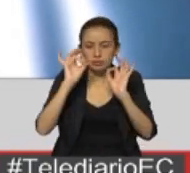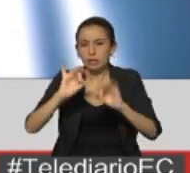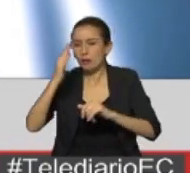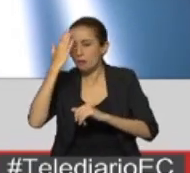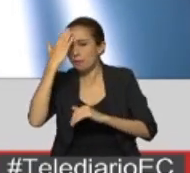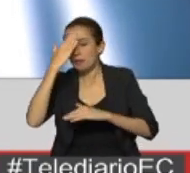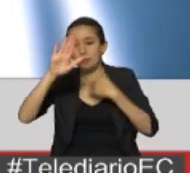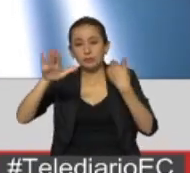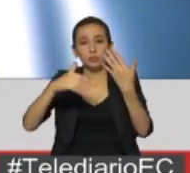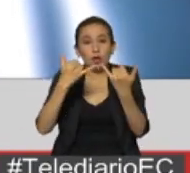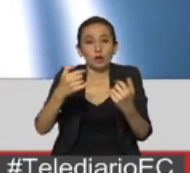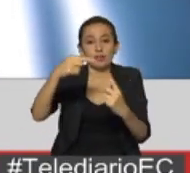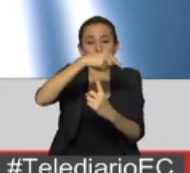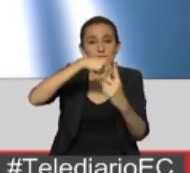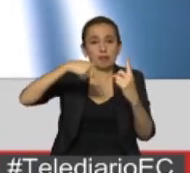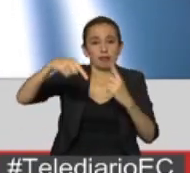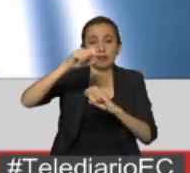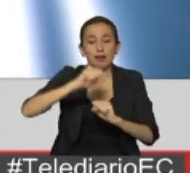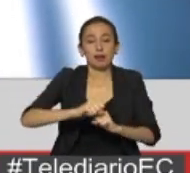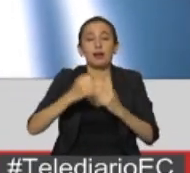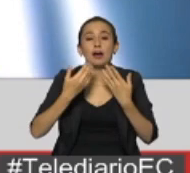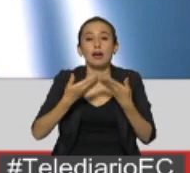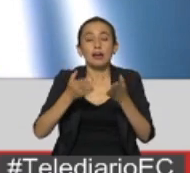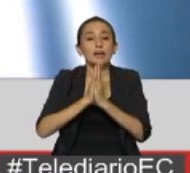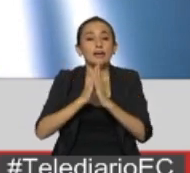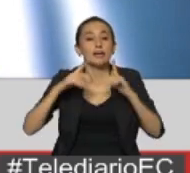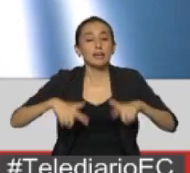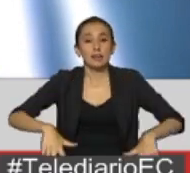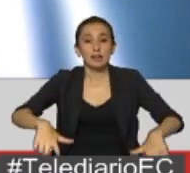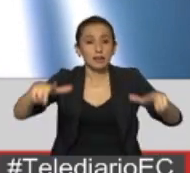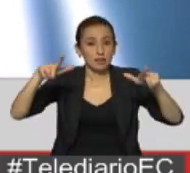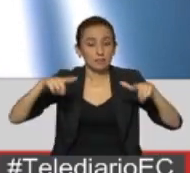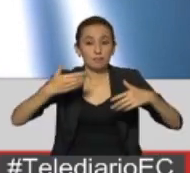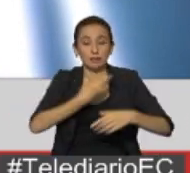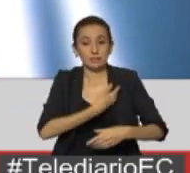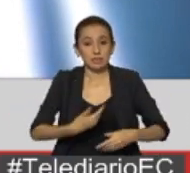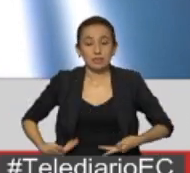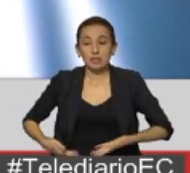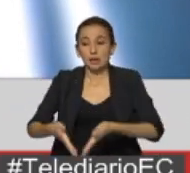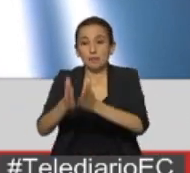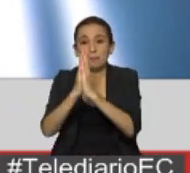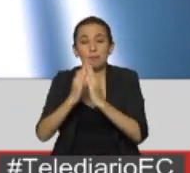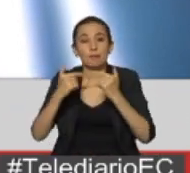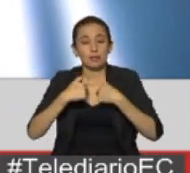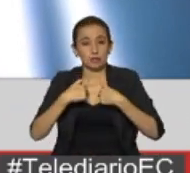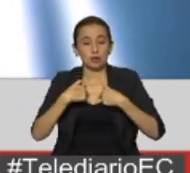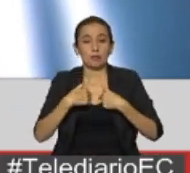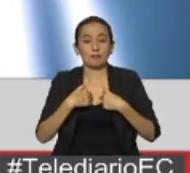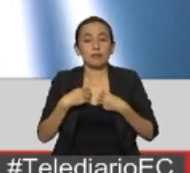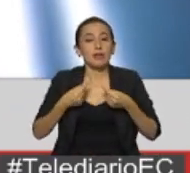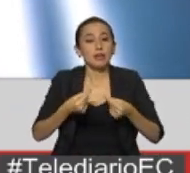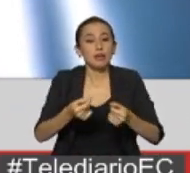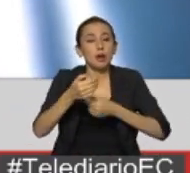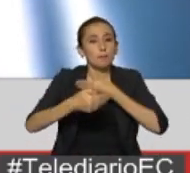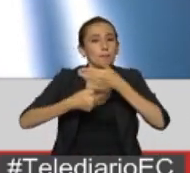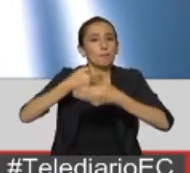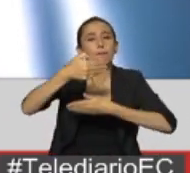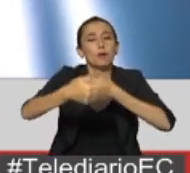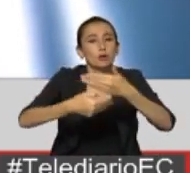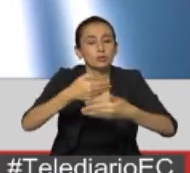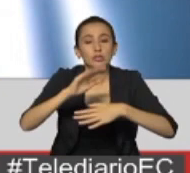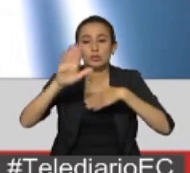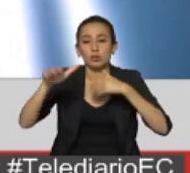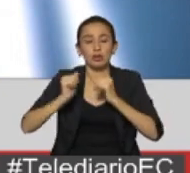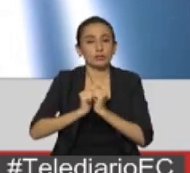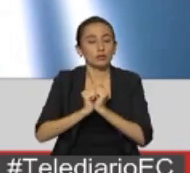señor presidente de la República, Lenín Moreno, me ha pedido que hagamos este proceso de la manera más diligente, más rápida, de tal manera que todos